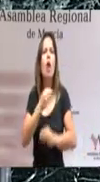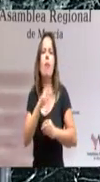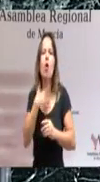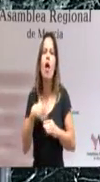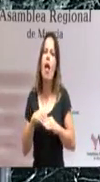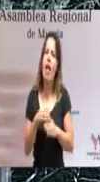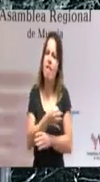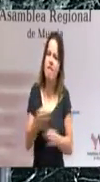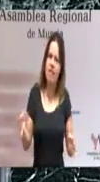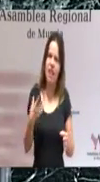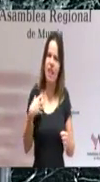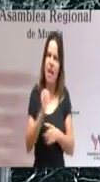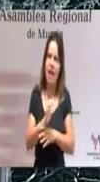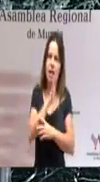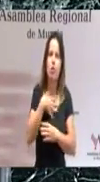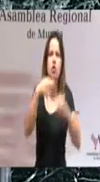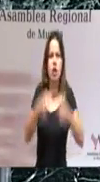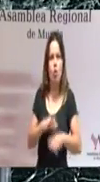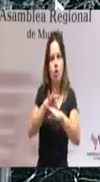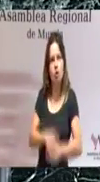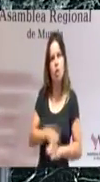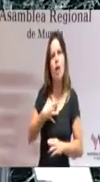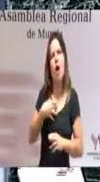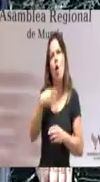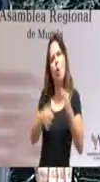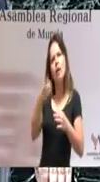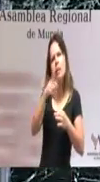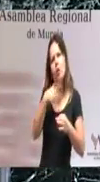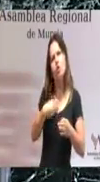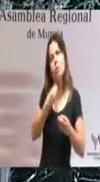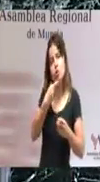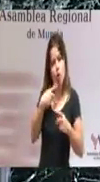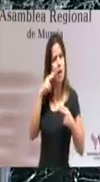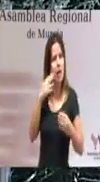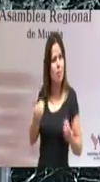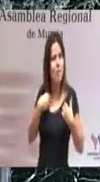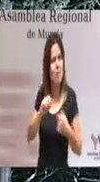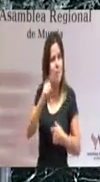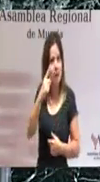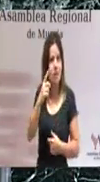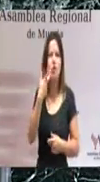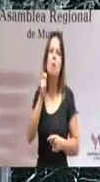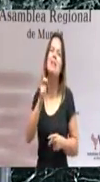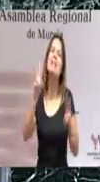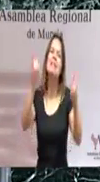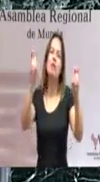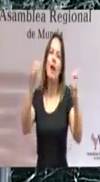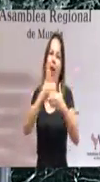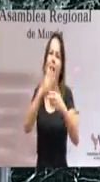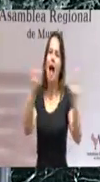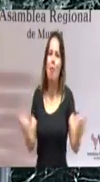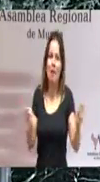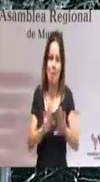eficiencia energética, por la seguridad jurídica y por la seguridad de suministro, que es mucho más responsable que un titular de